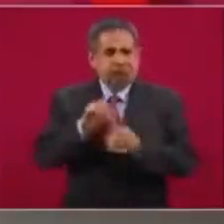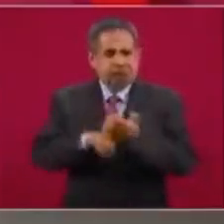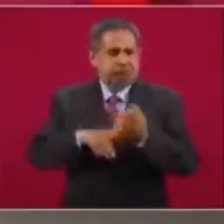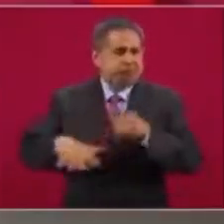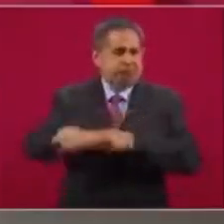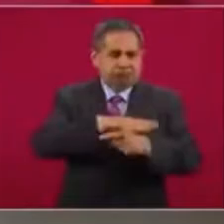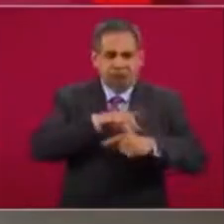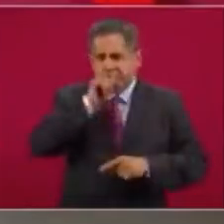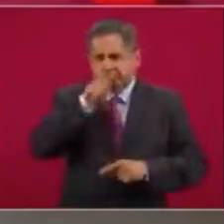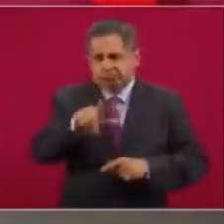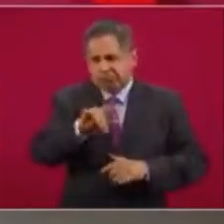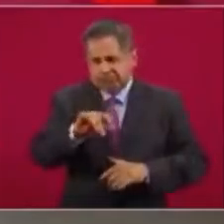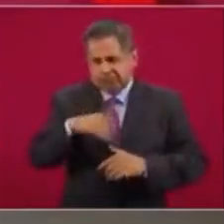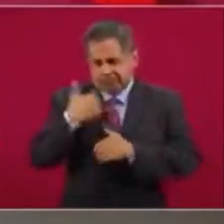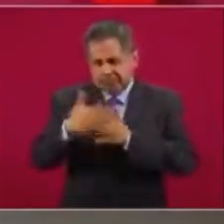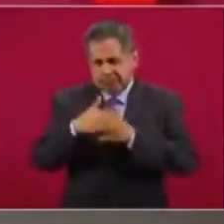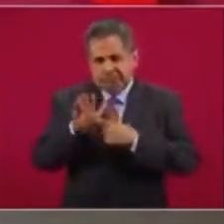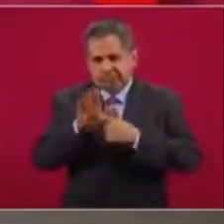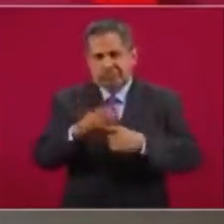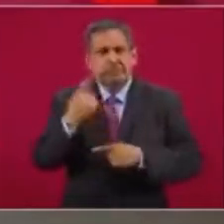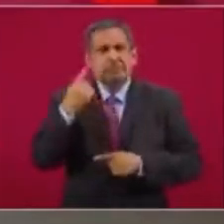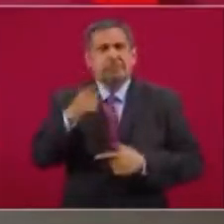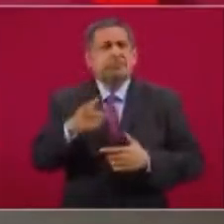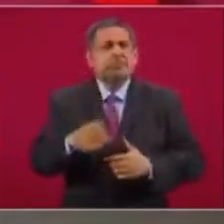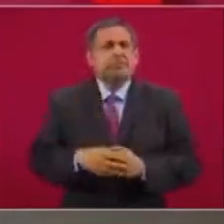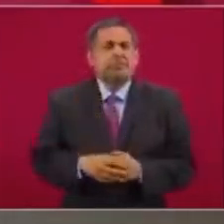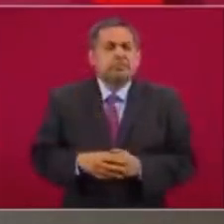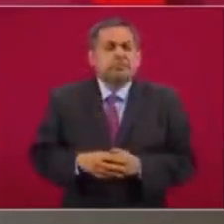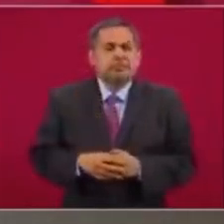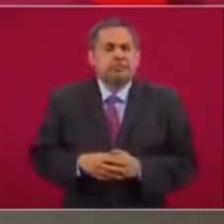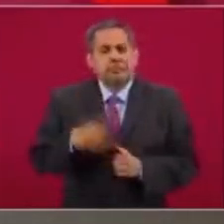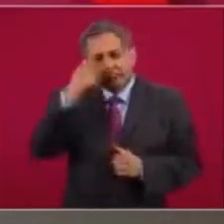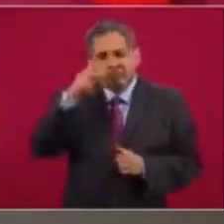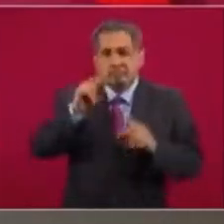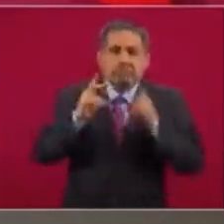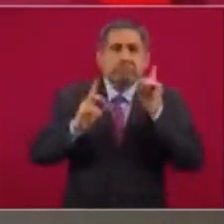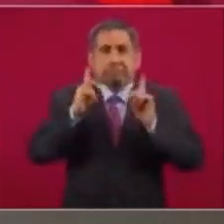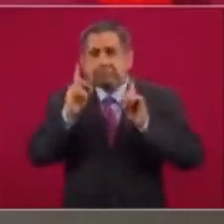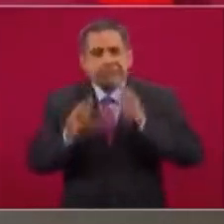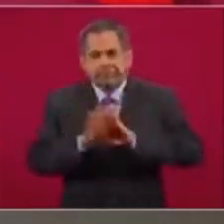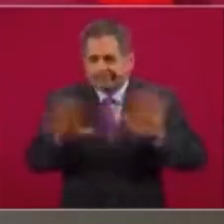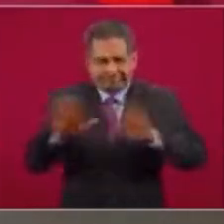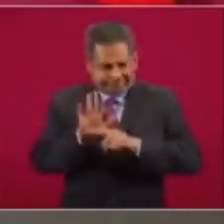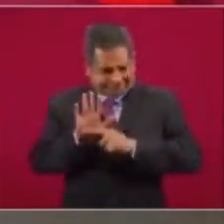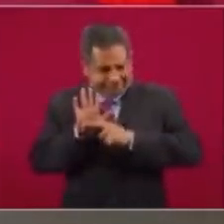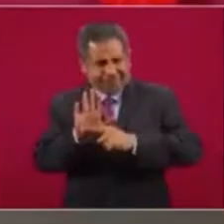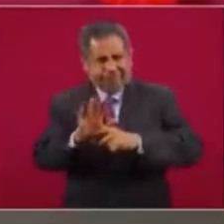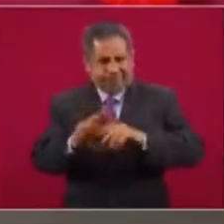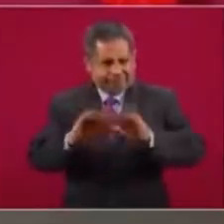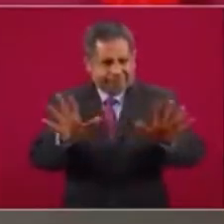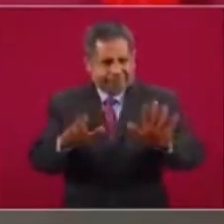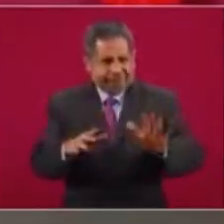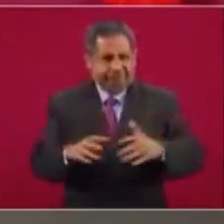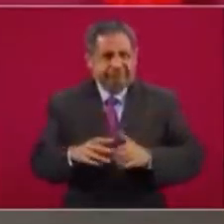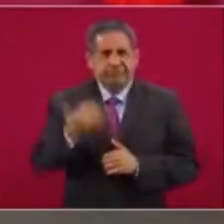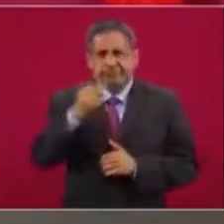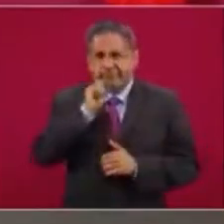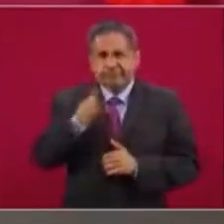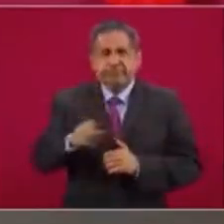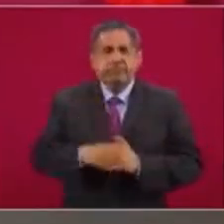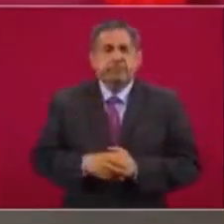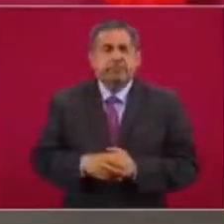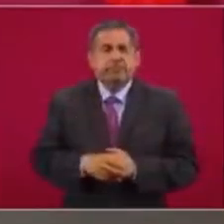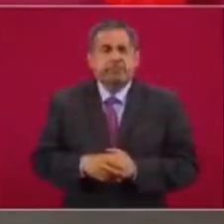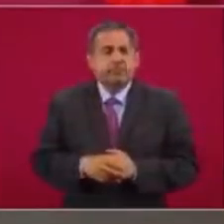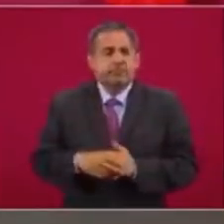Jalisco, para que no haya ninguna duda. ¿Y qué se